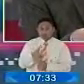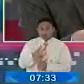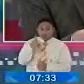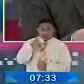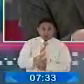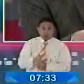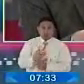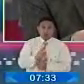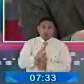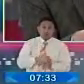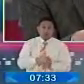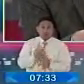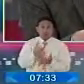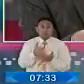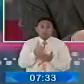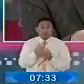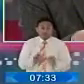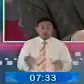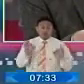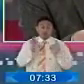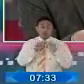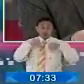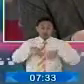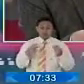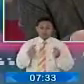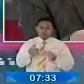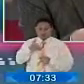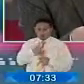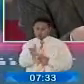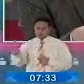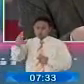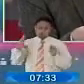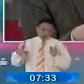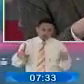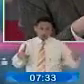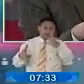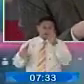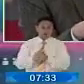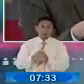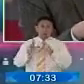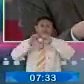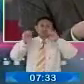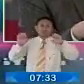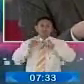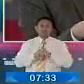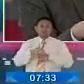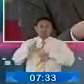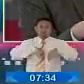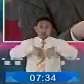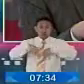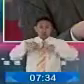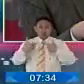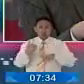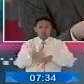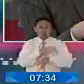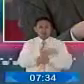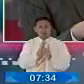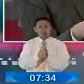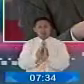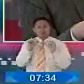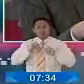la carretera. Son beneficios importantísimos que tanto el sector empresarial como el sector de transporte nos han pedido con